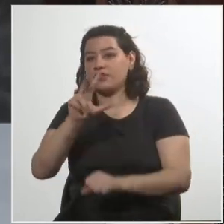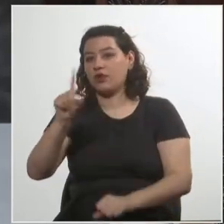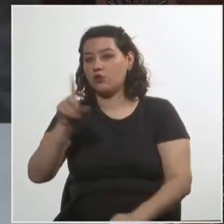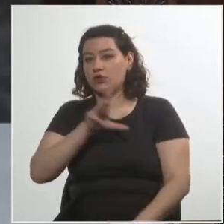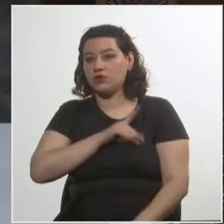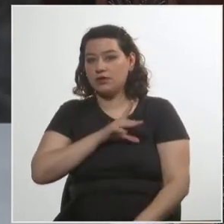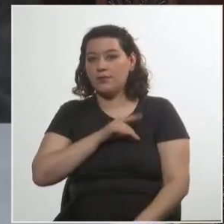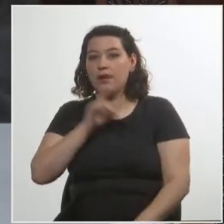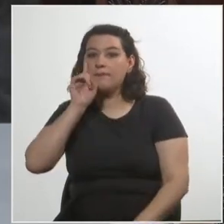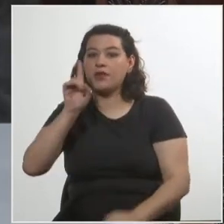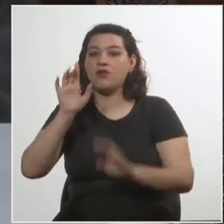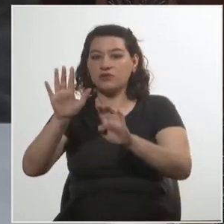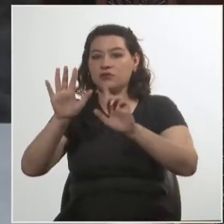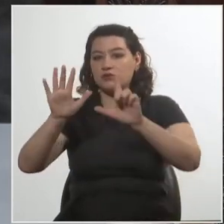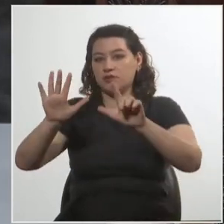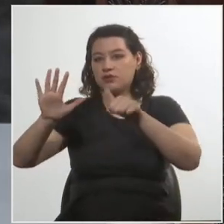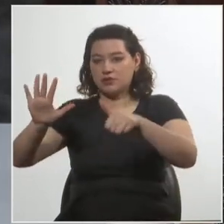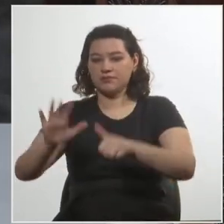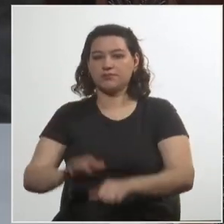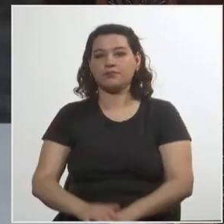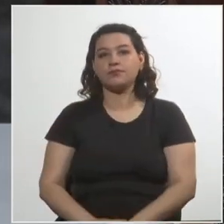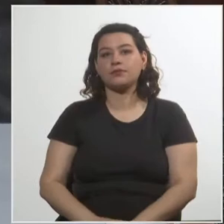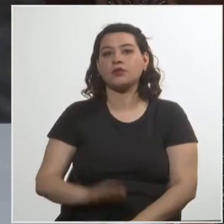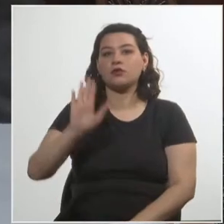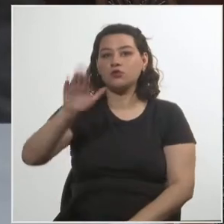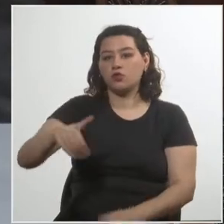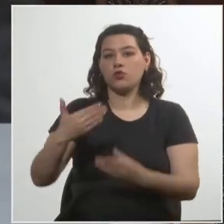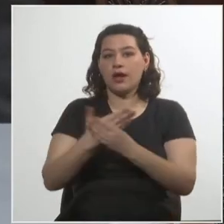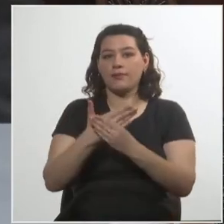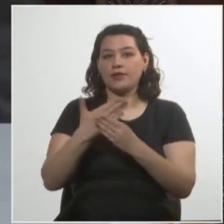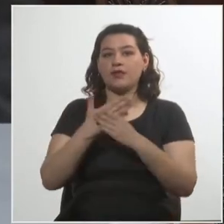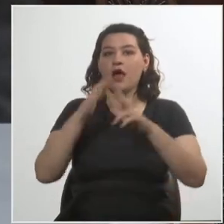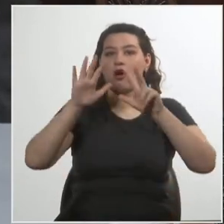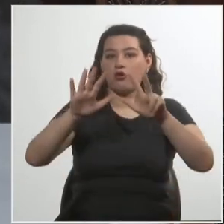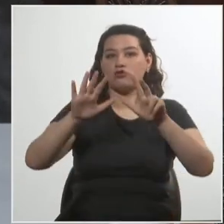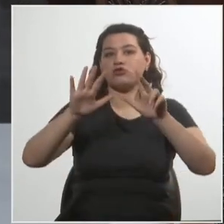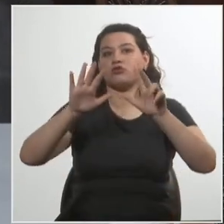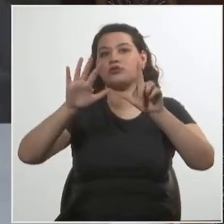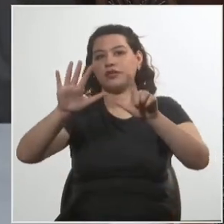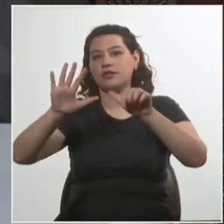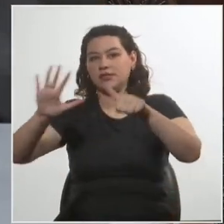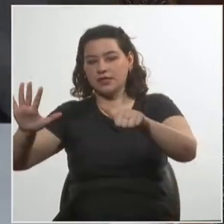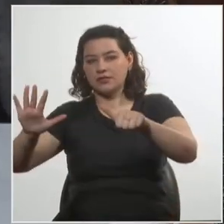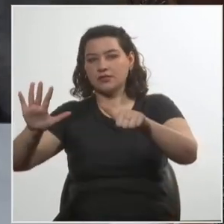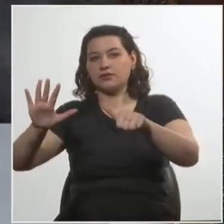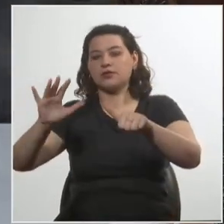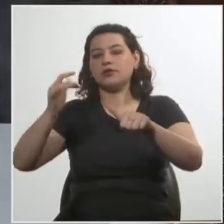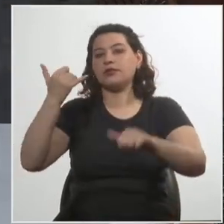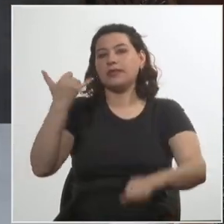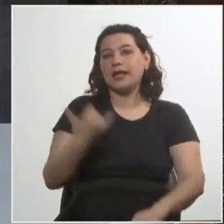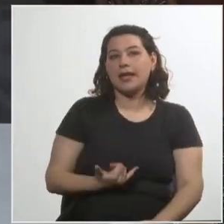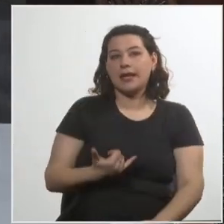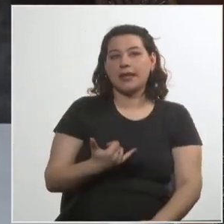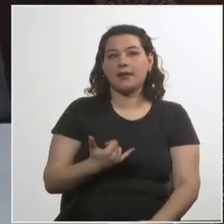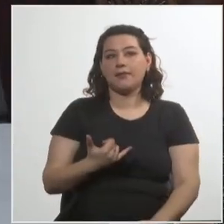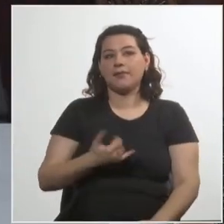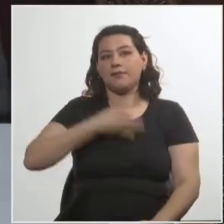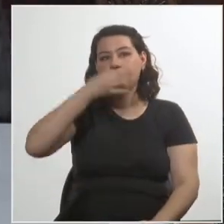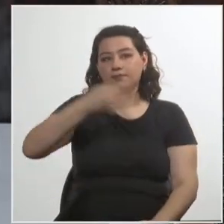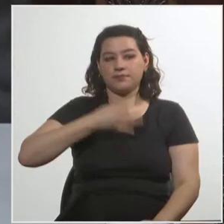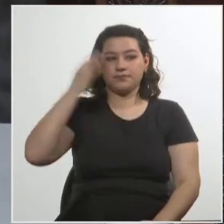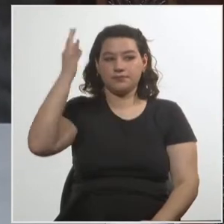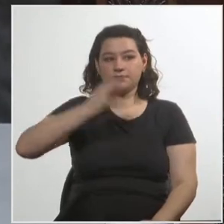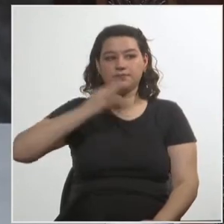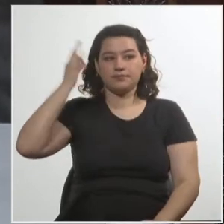de diciembre de 1976 es la carpeta 876 y tiene para la palabra